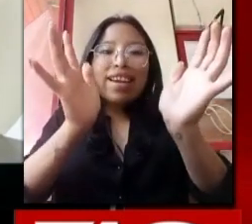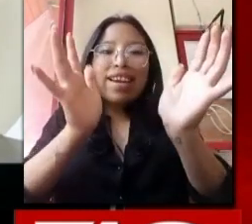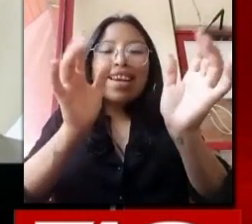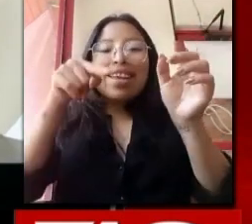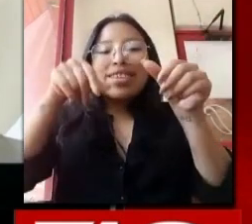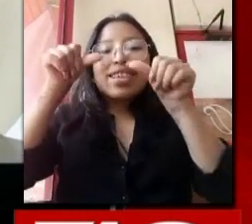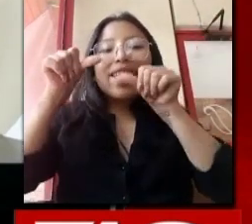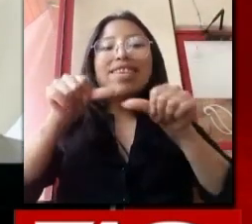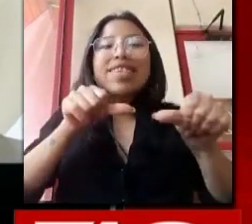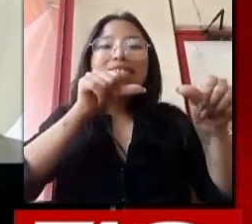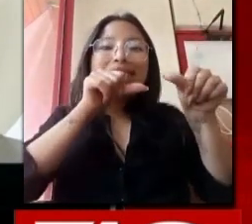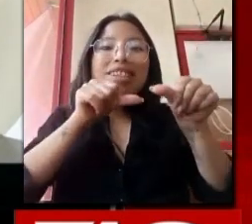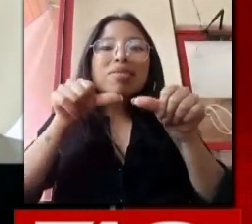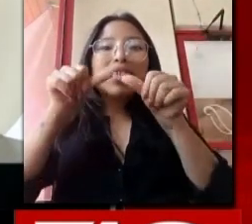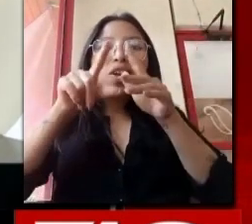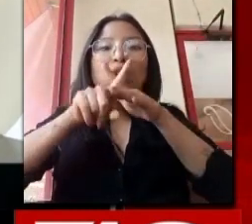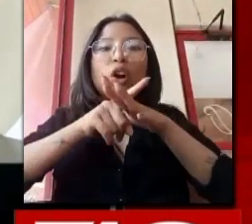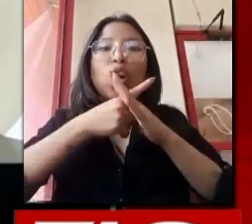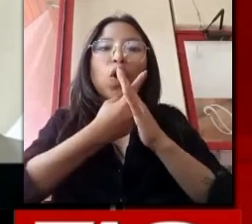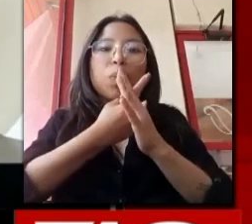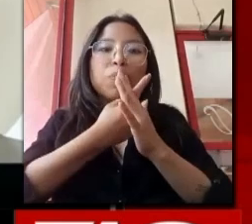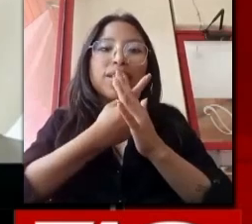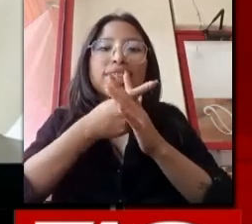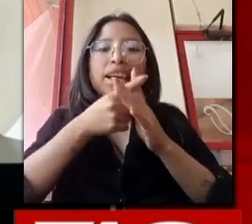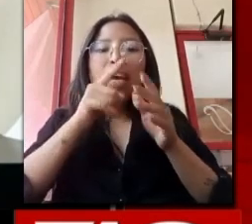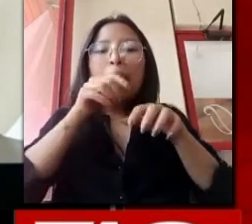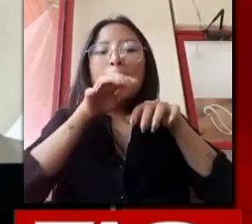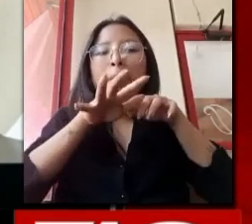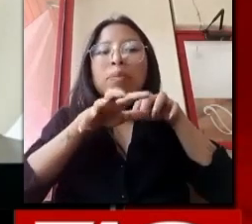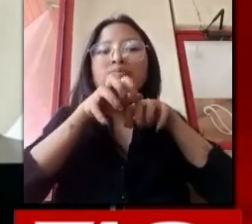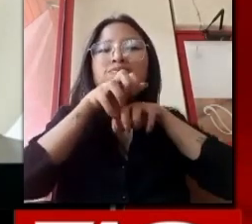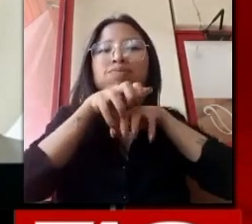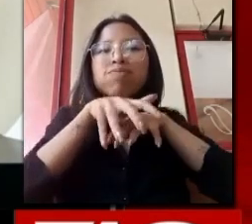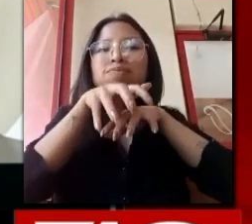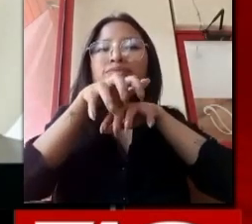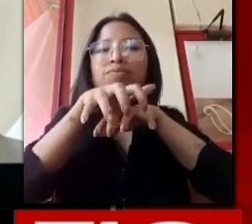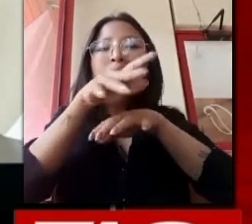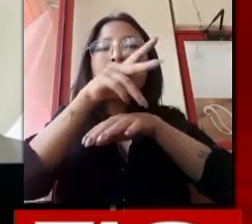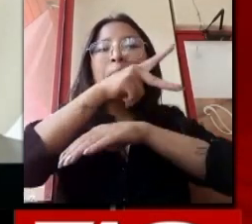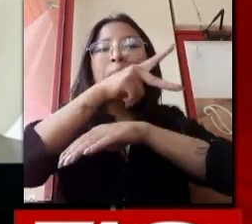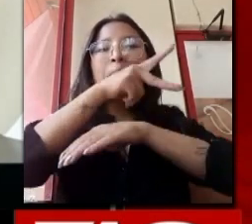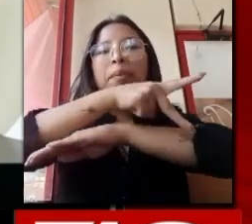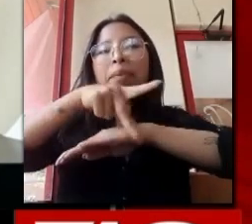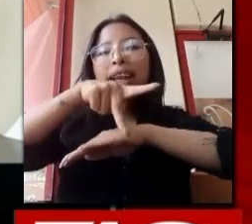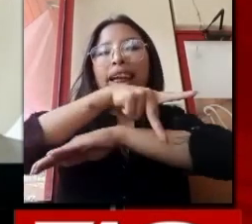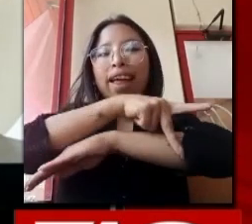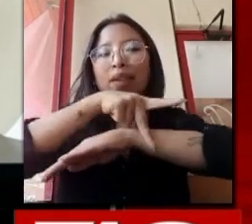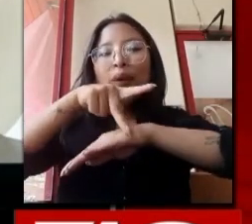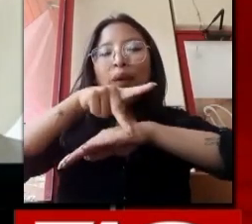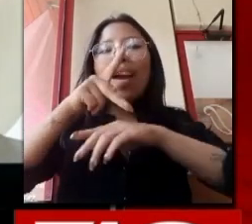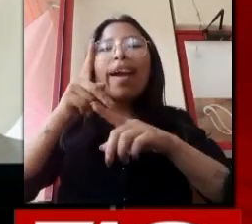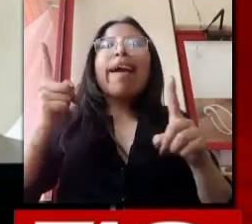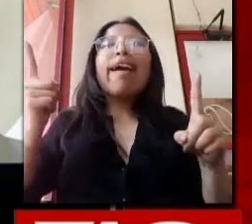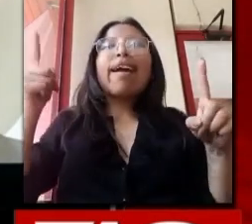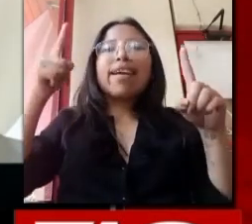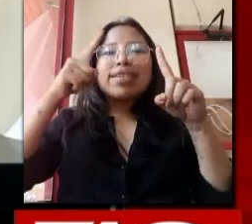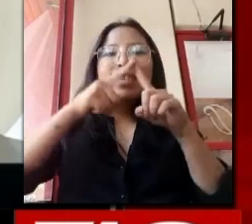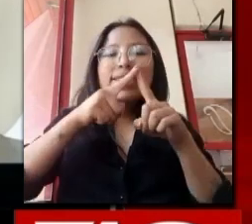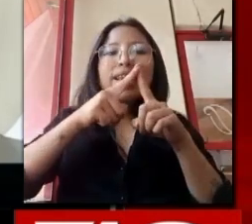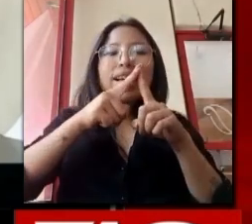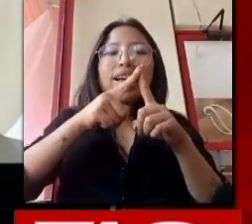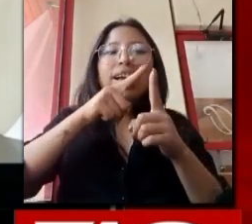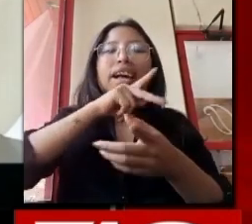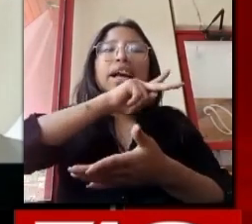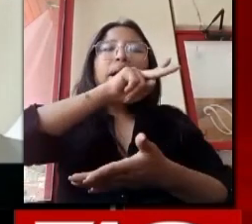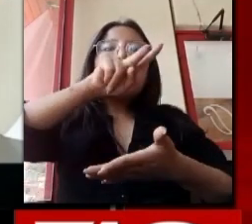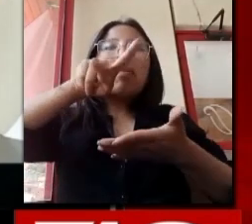Esta actividad va a empezar con una caminata desde la Prado de la ciudad y hasta llegar, digamos, al